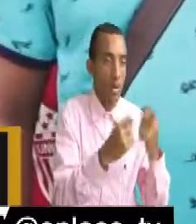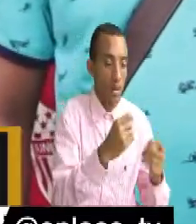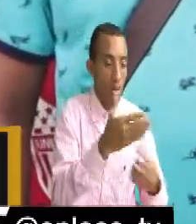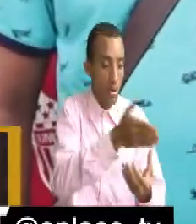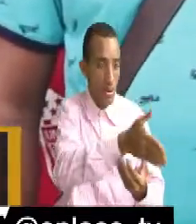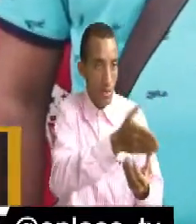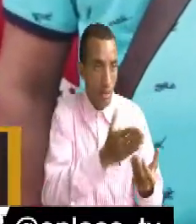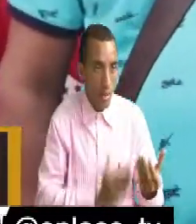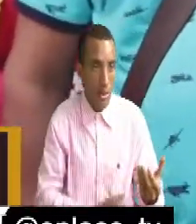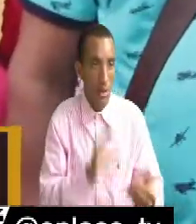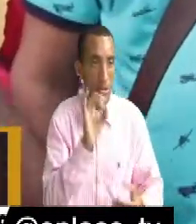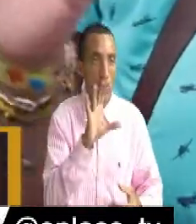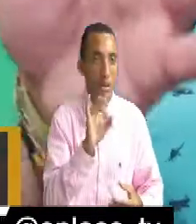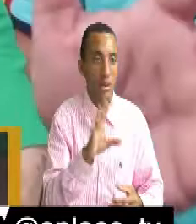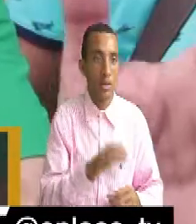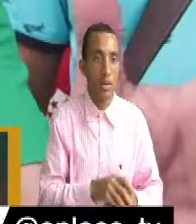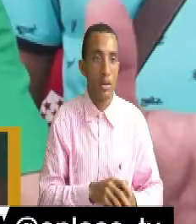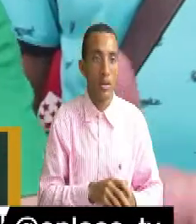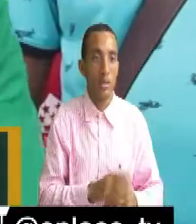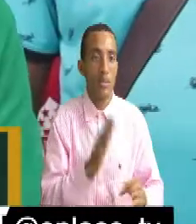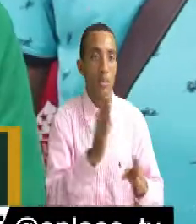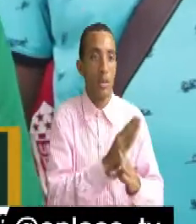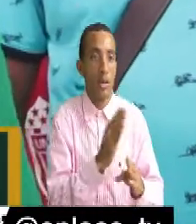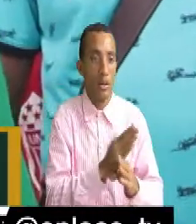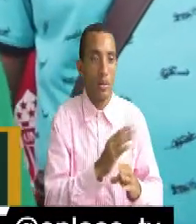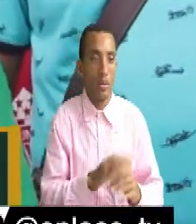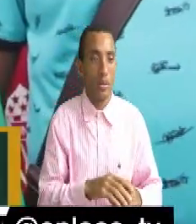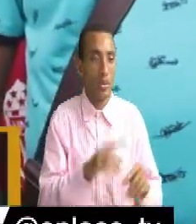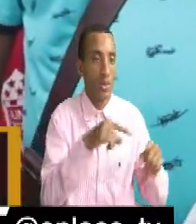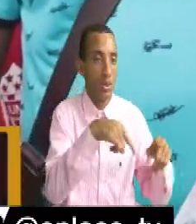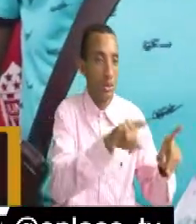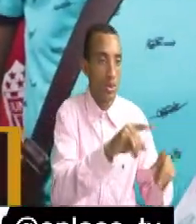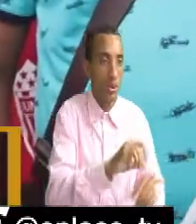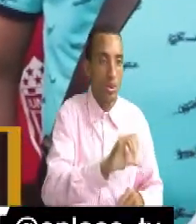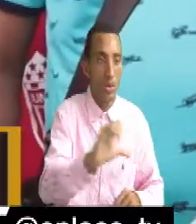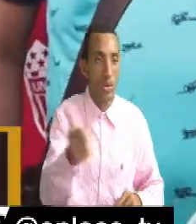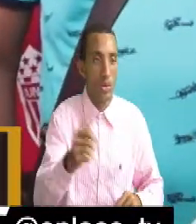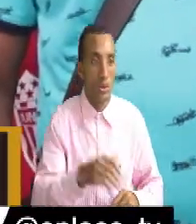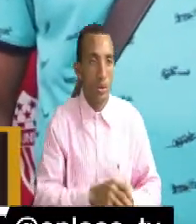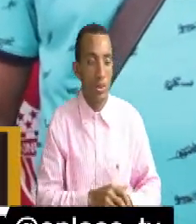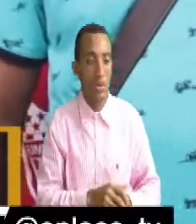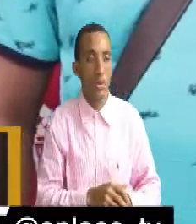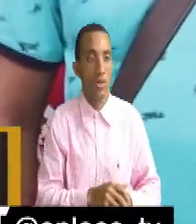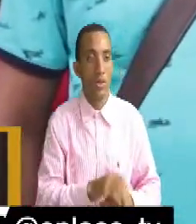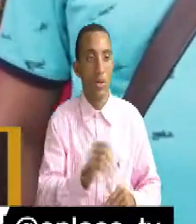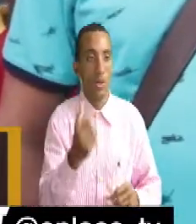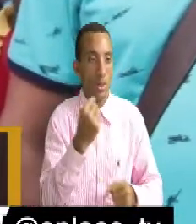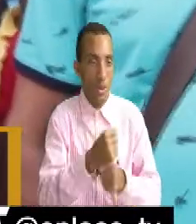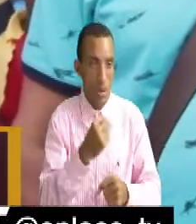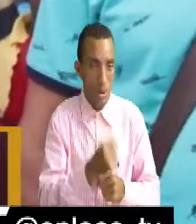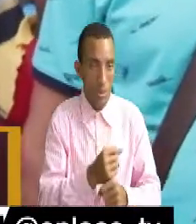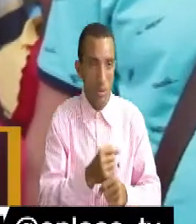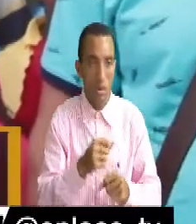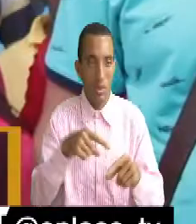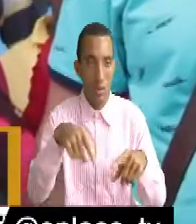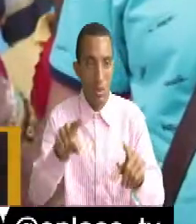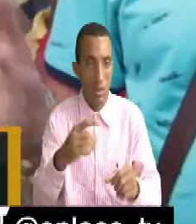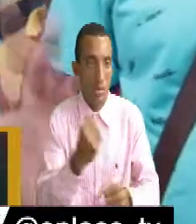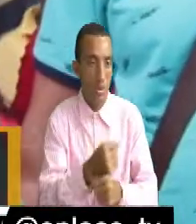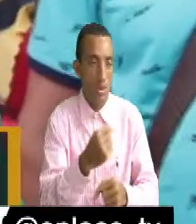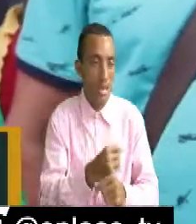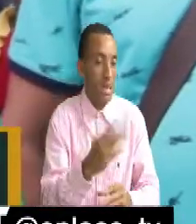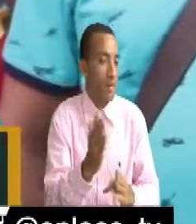son 15, me dice, él es el problema de él. Aquí hay otros señores que hacen otro trabajo, son problemas de él.